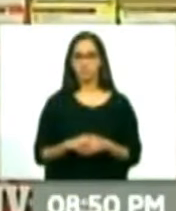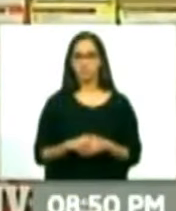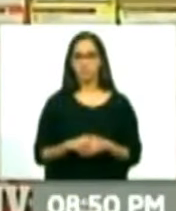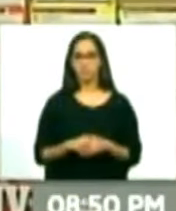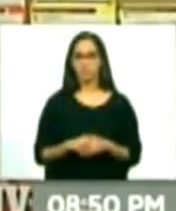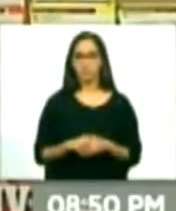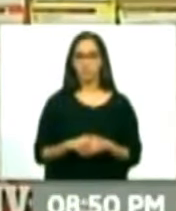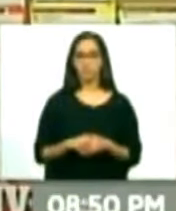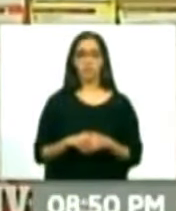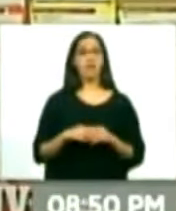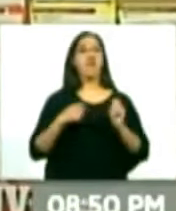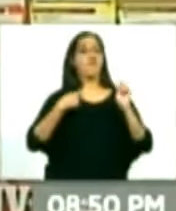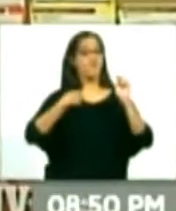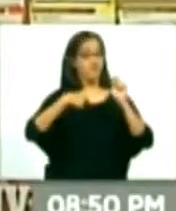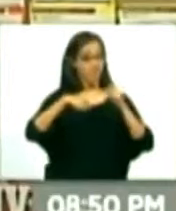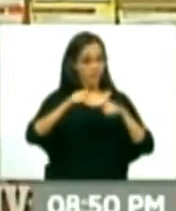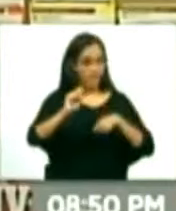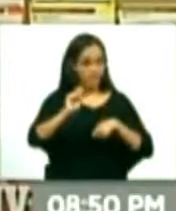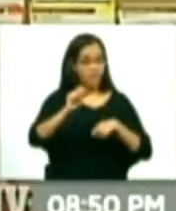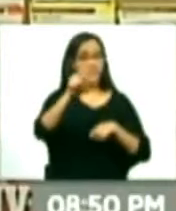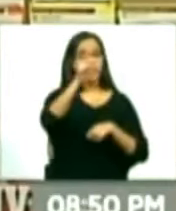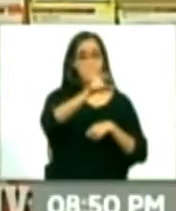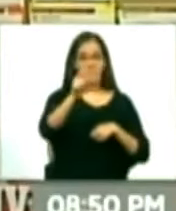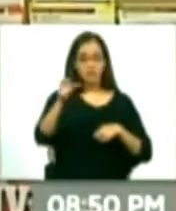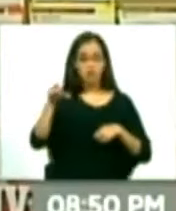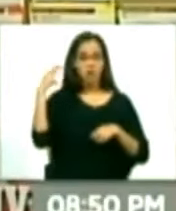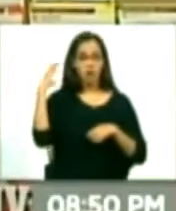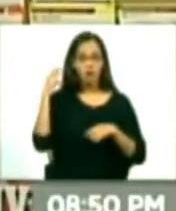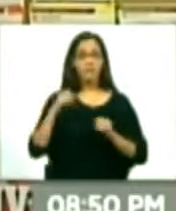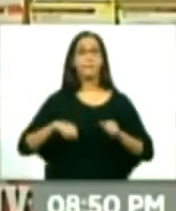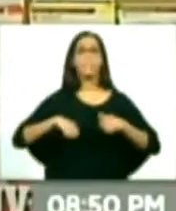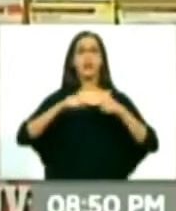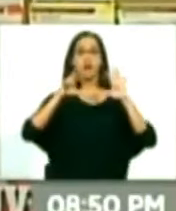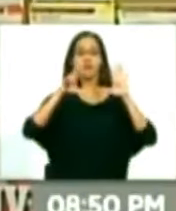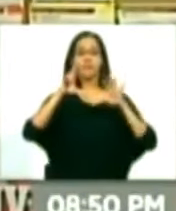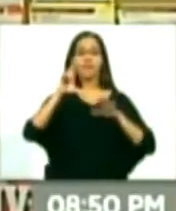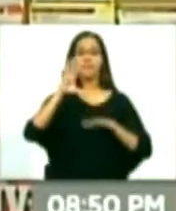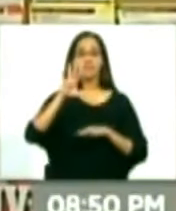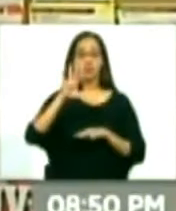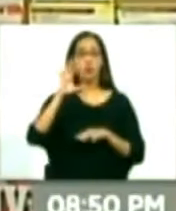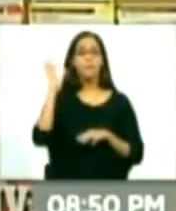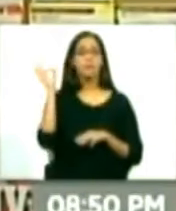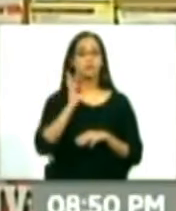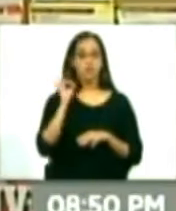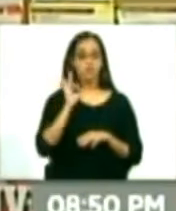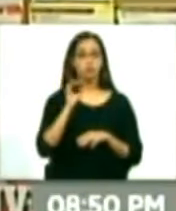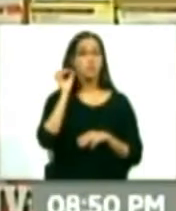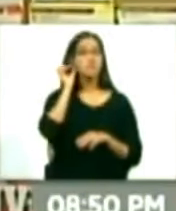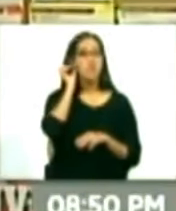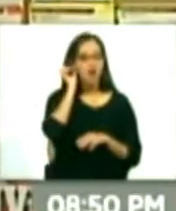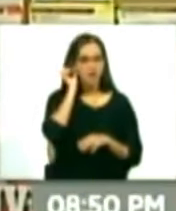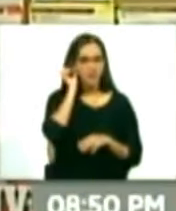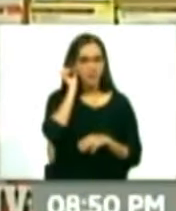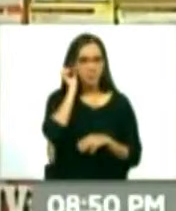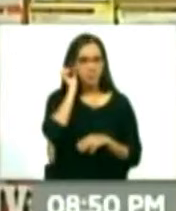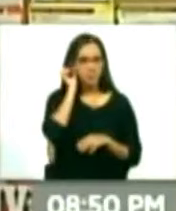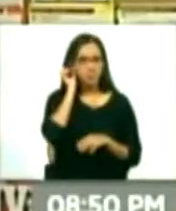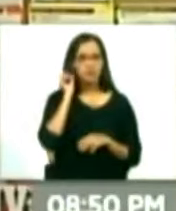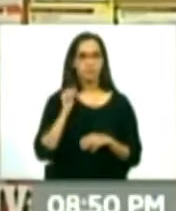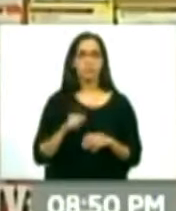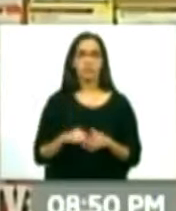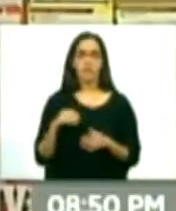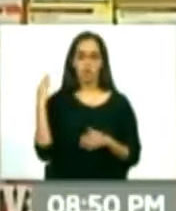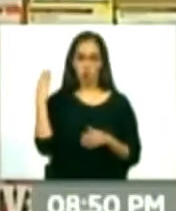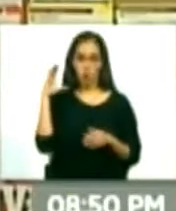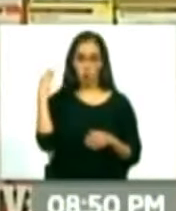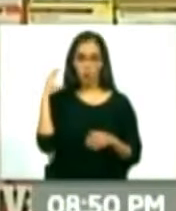Trata de personas en Colombia. Más del 85% son mujeres. Mujeres. En